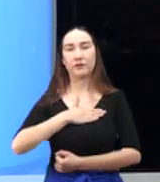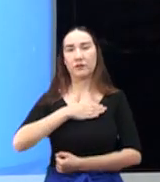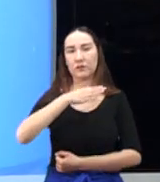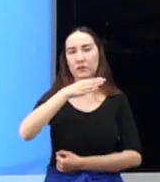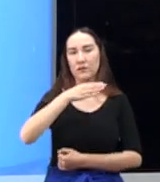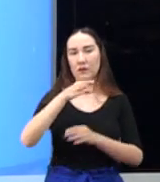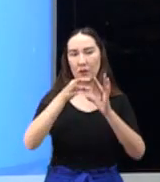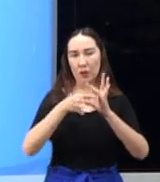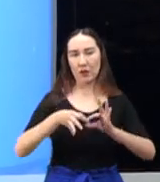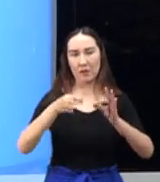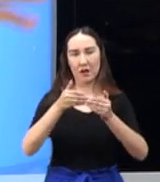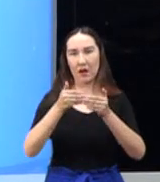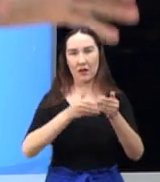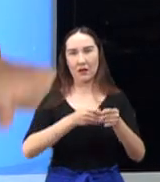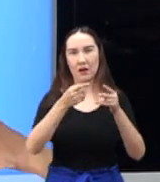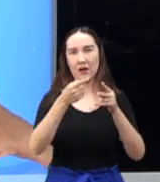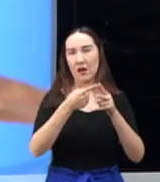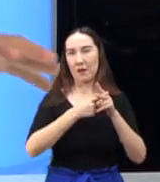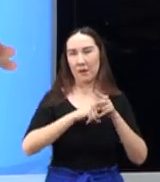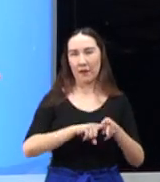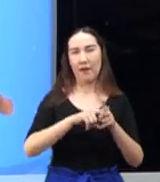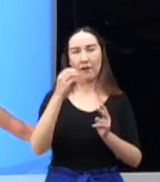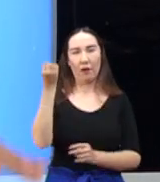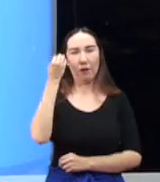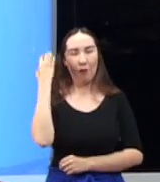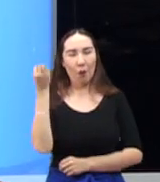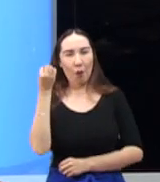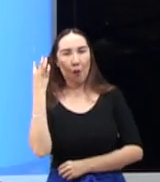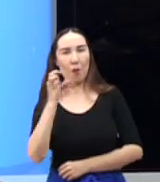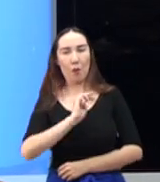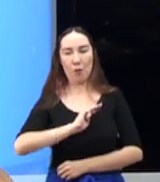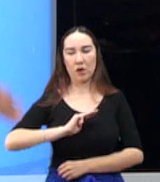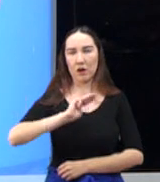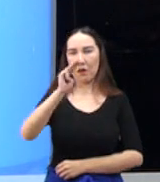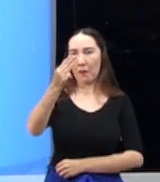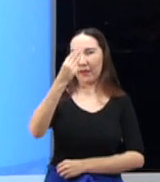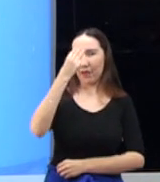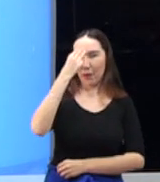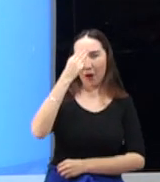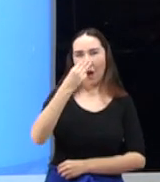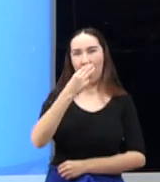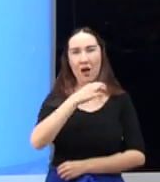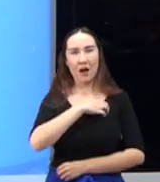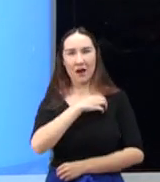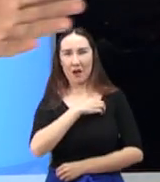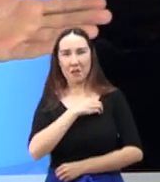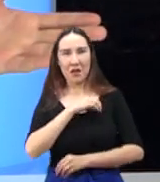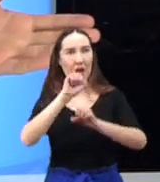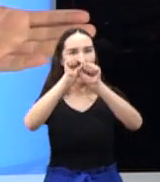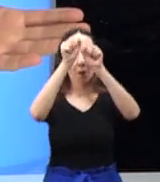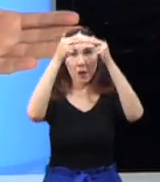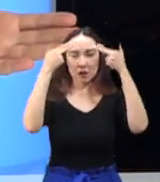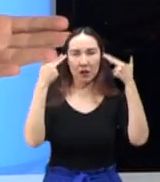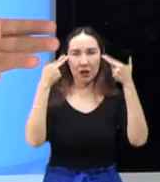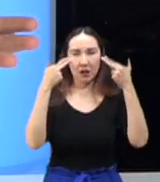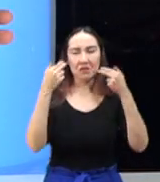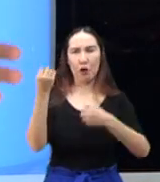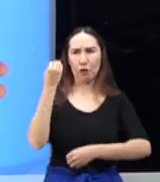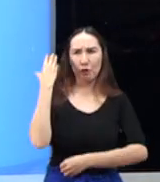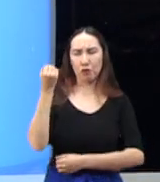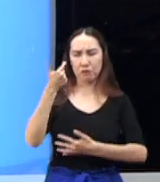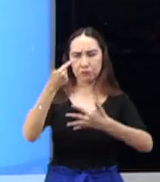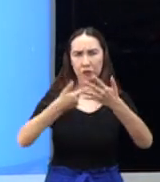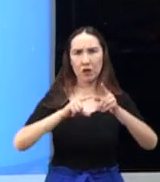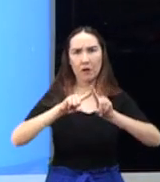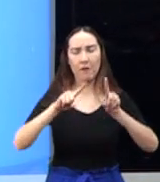los foros que estaban en Matehuala, hicieron uno también aquí en la zona metropolitana, en la Huasteca, comentaban también de muchos de los